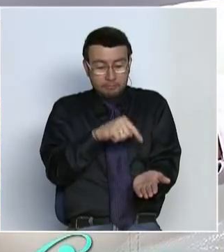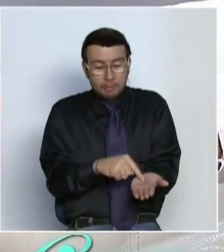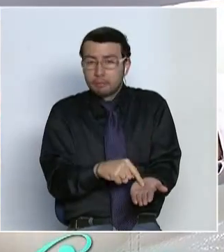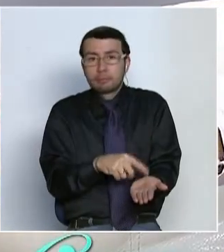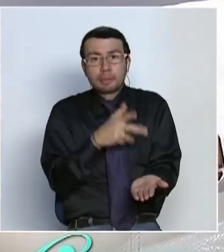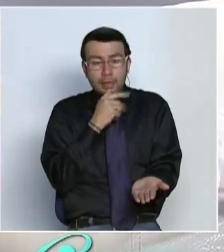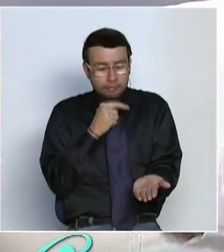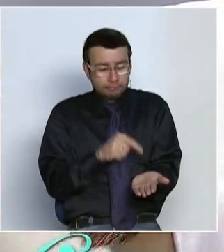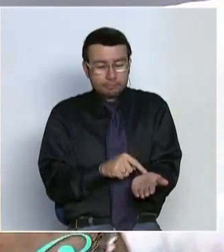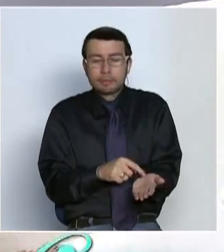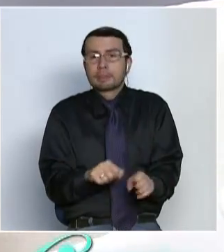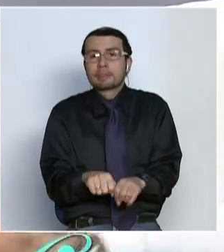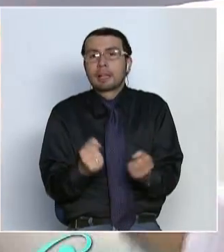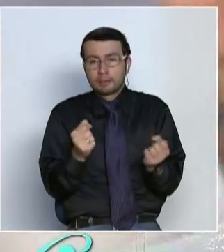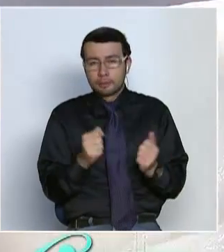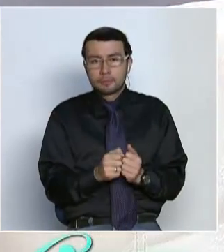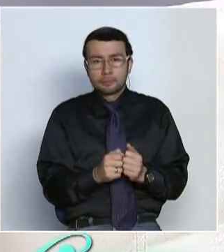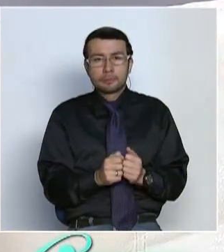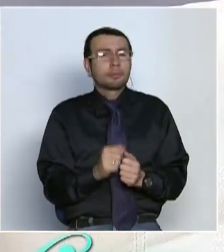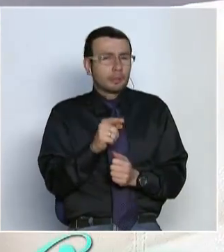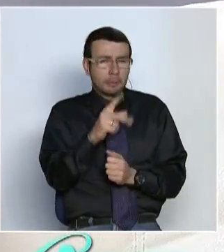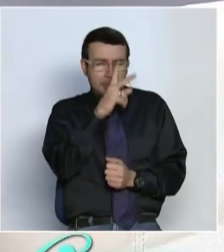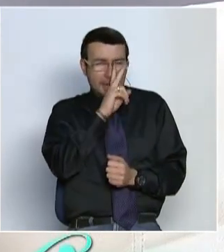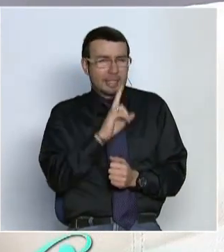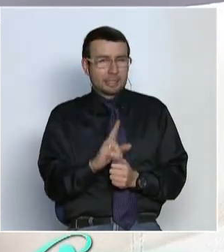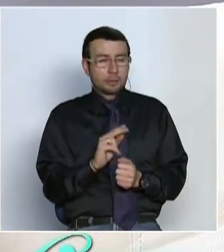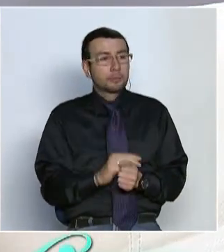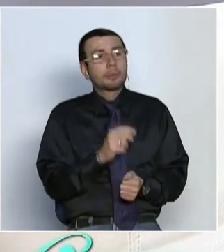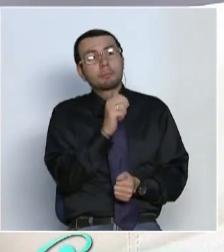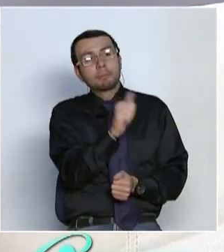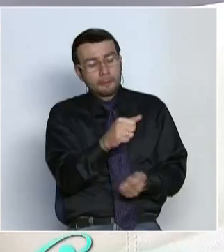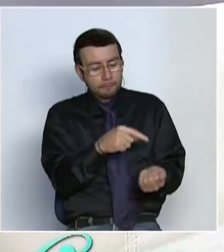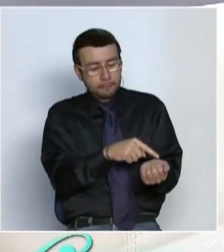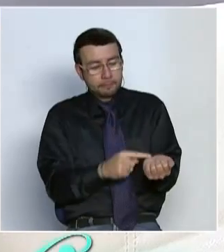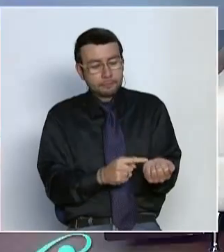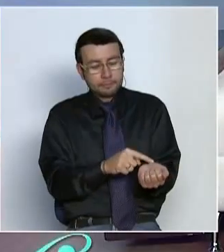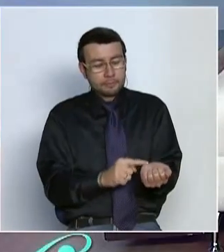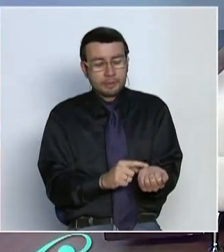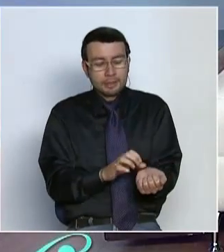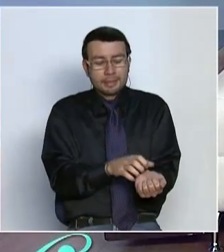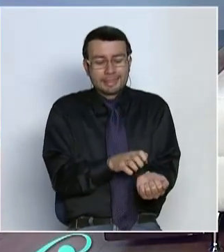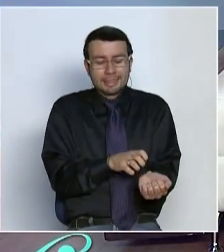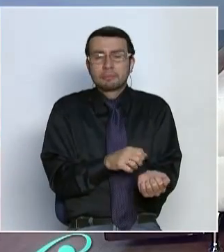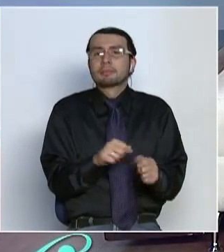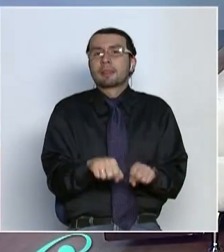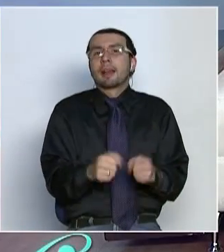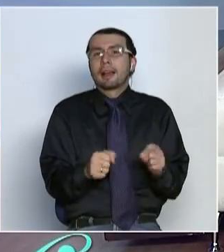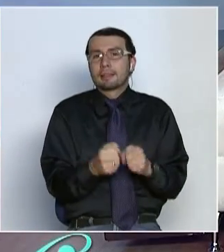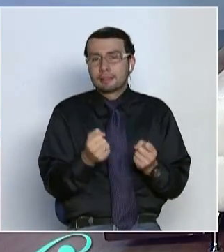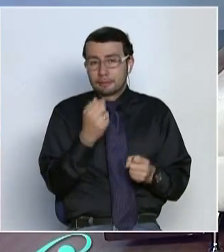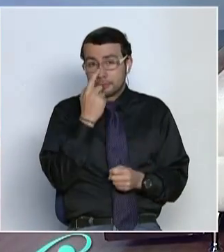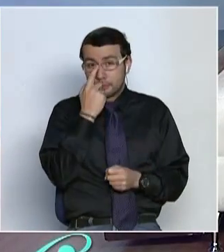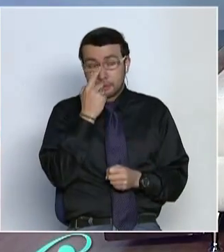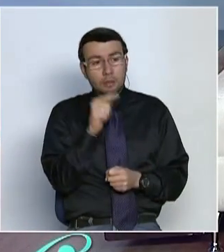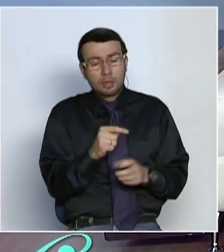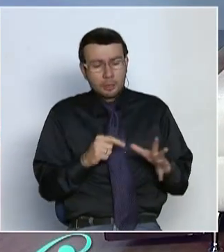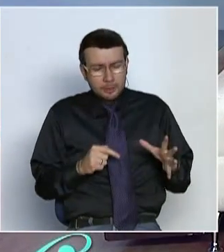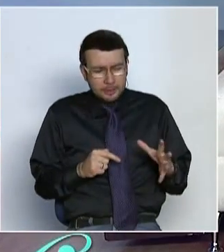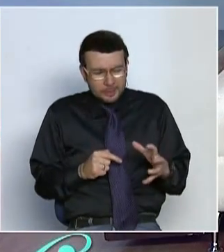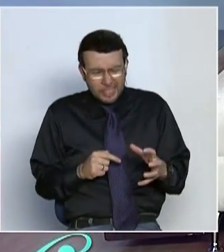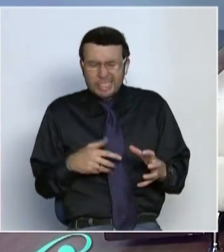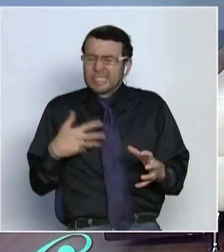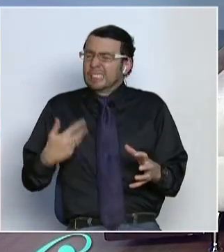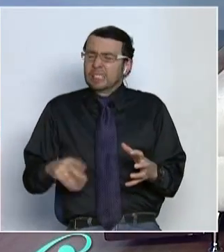dañó. En el caso de ella, lo tenía era acá dañado. Entonces ella iba a coger algo, le